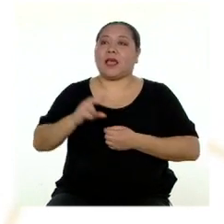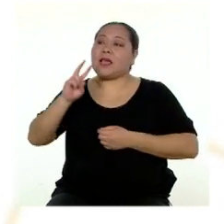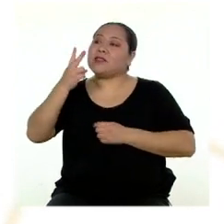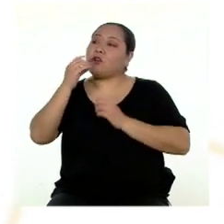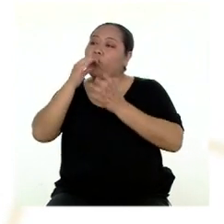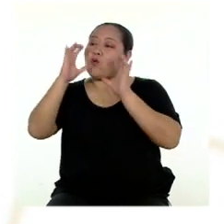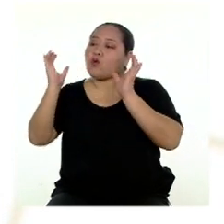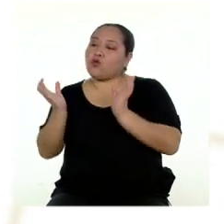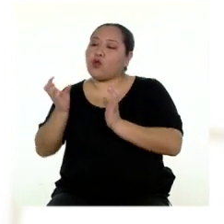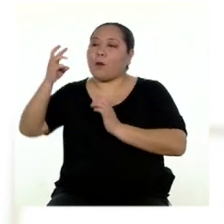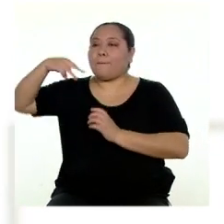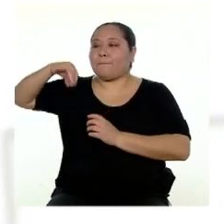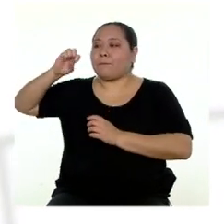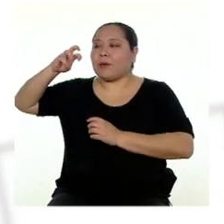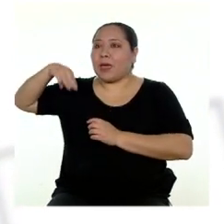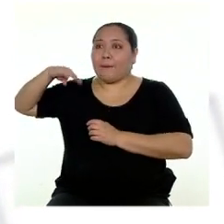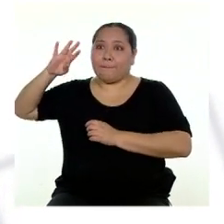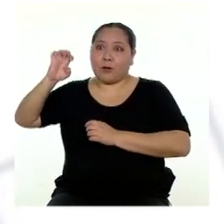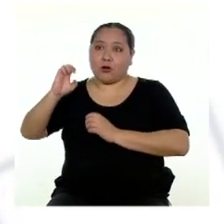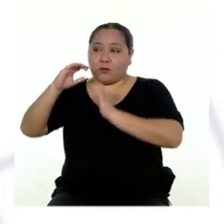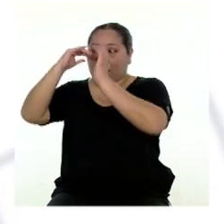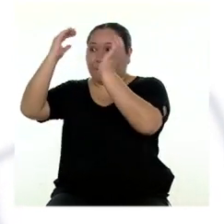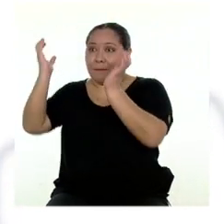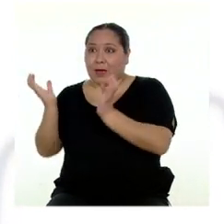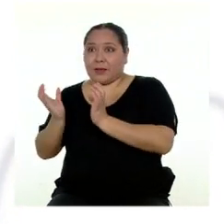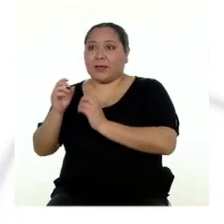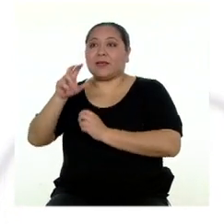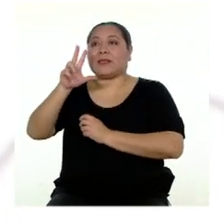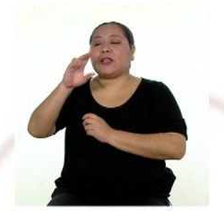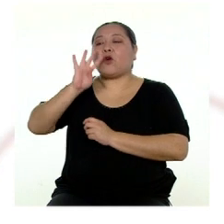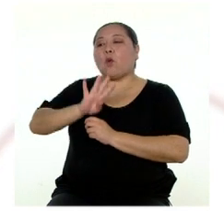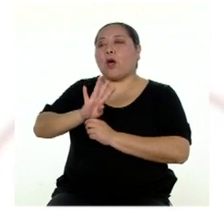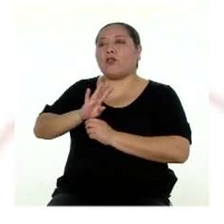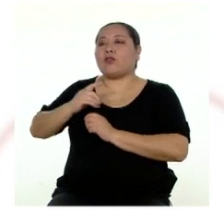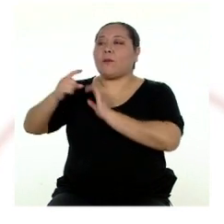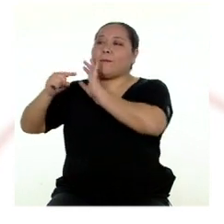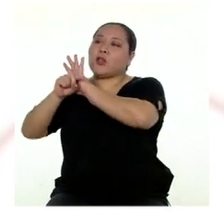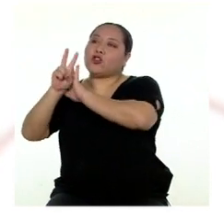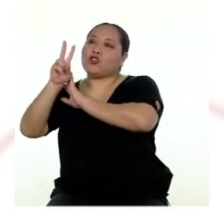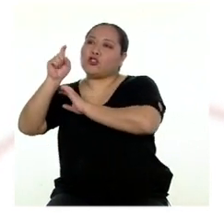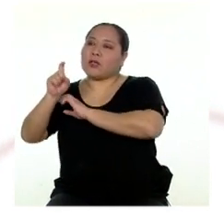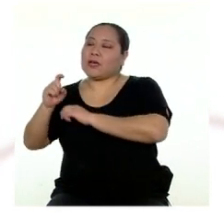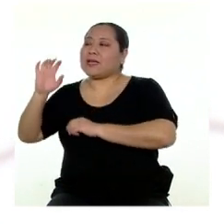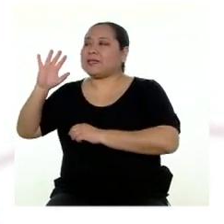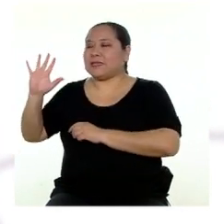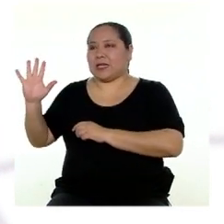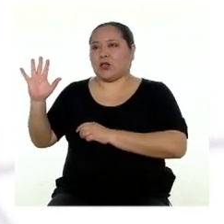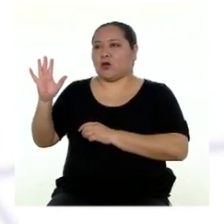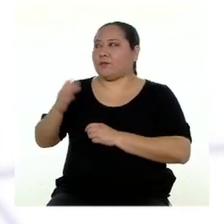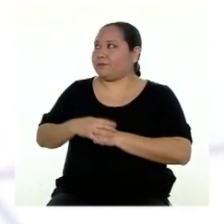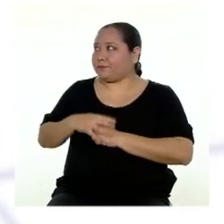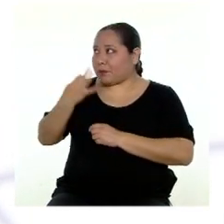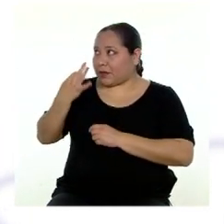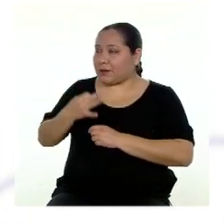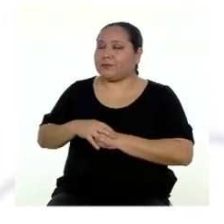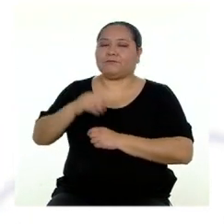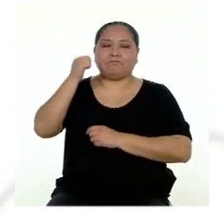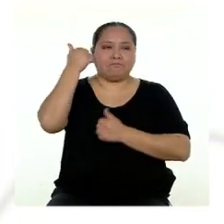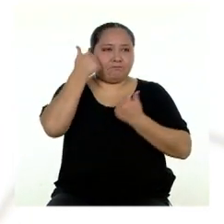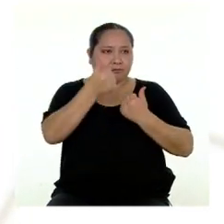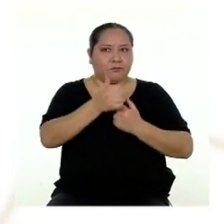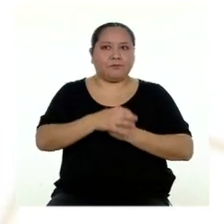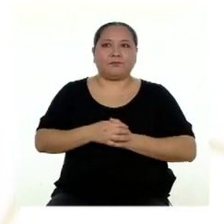miembro tiene tres términos, 4 menos 2x y 5, ¿verdad? Vas muy